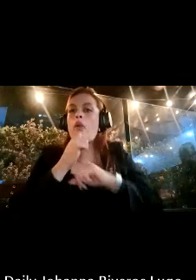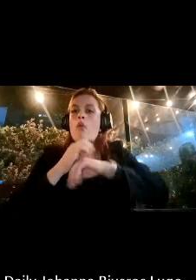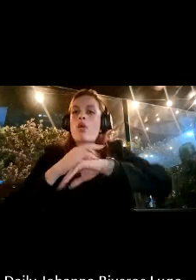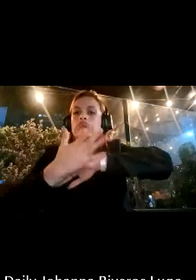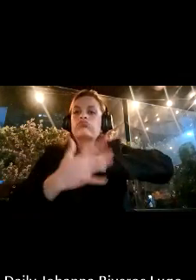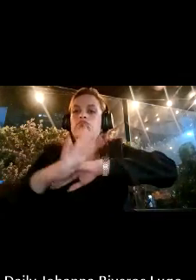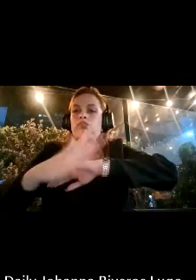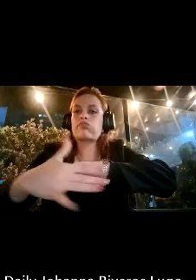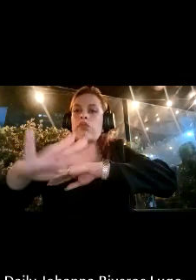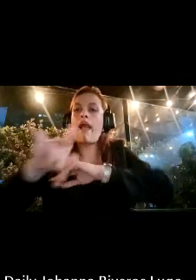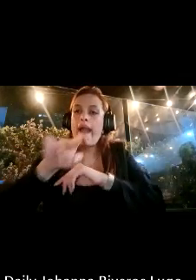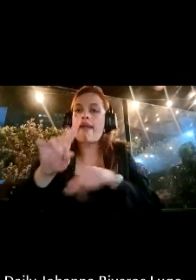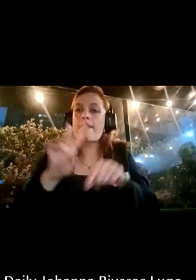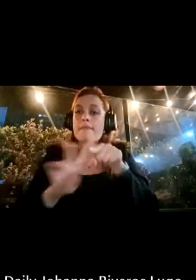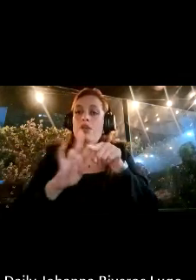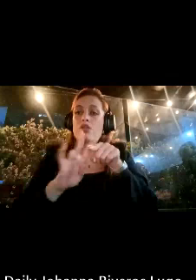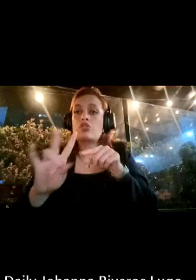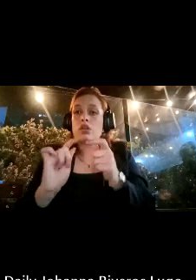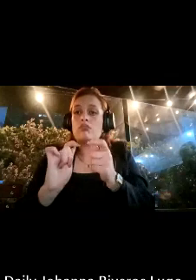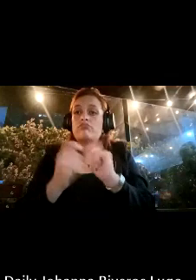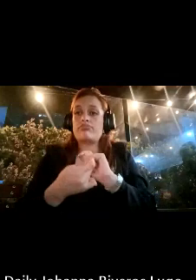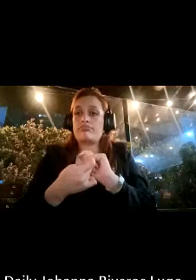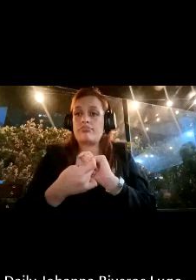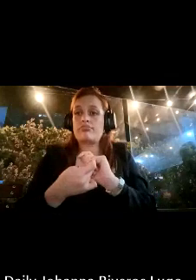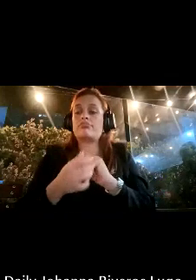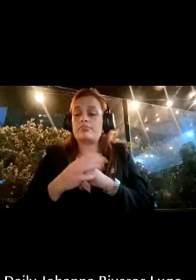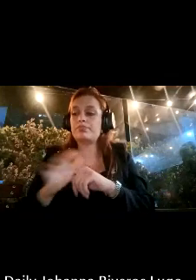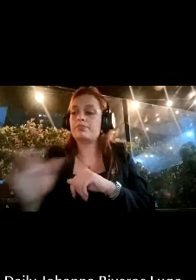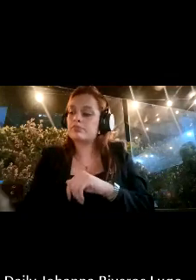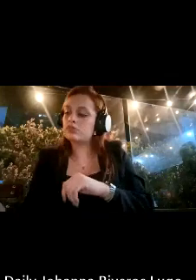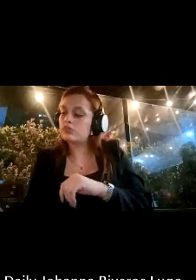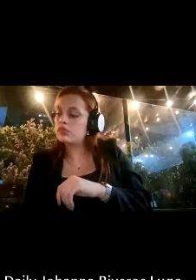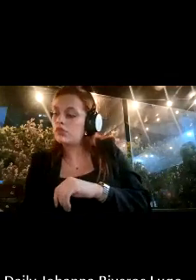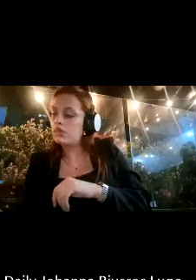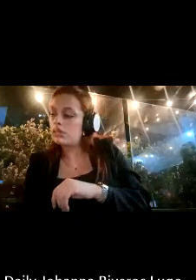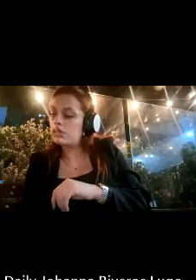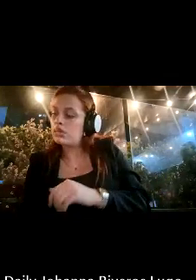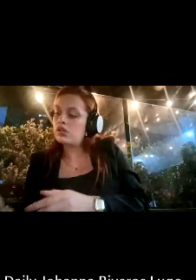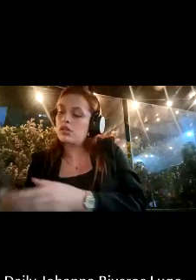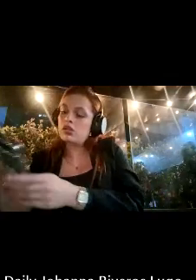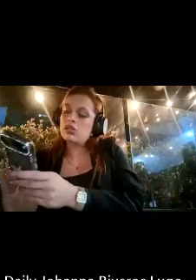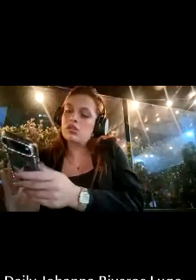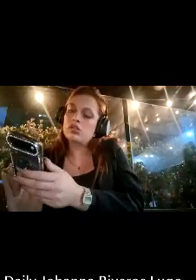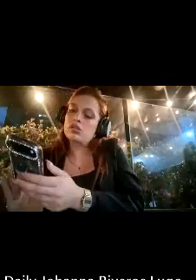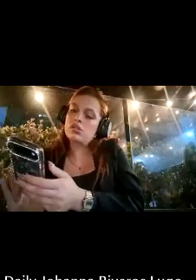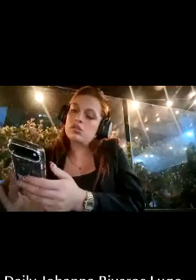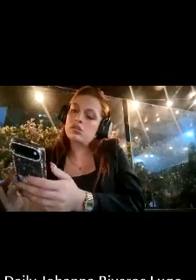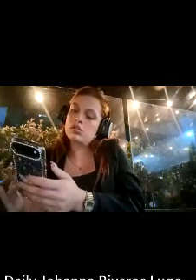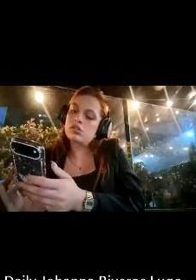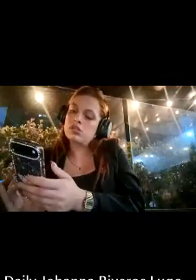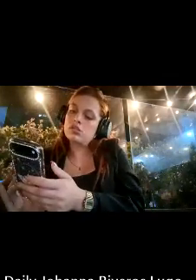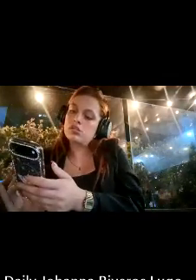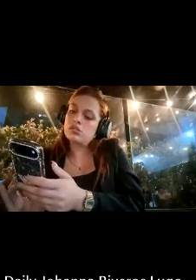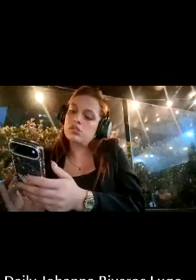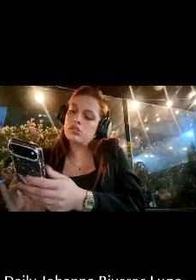velocidad. Eh, yo les tengo por acá un dato curioso,